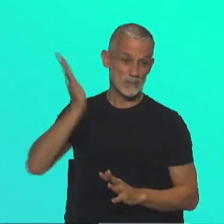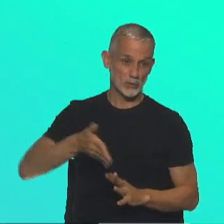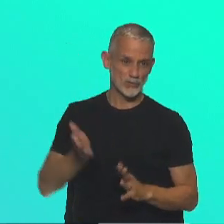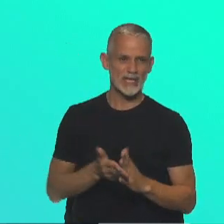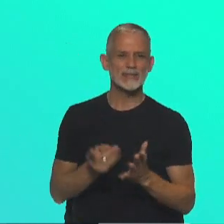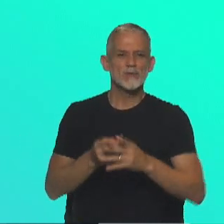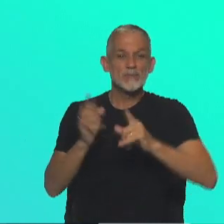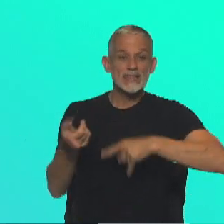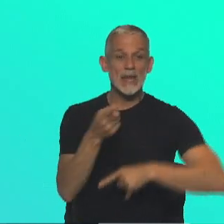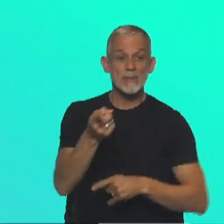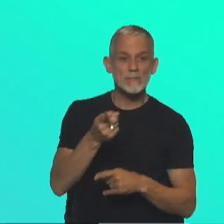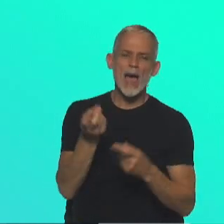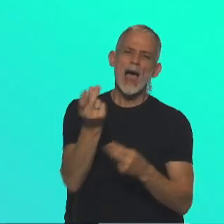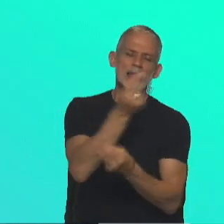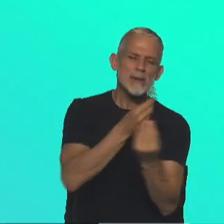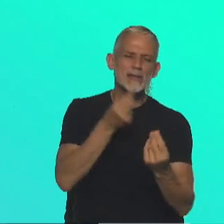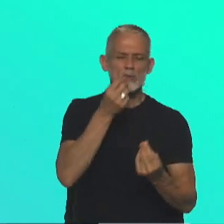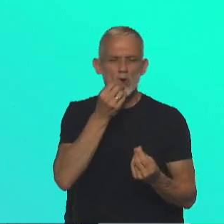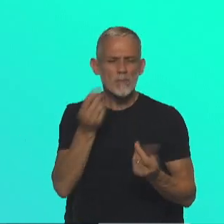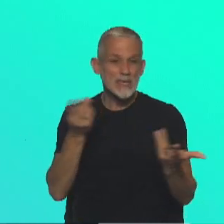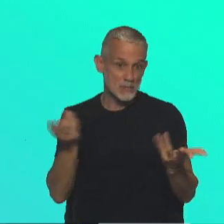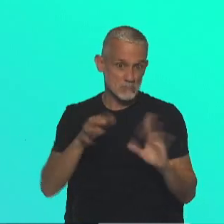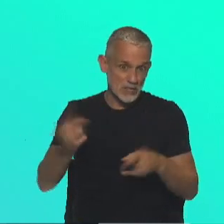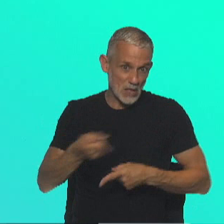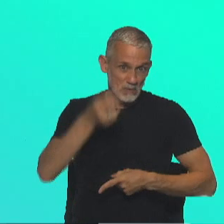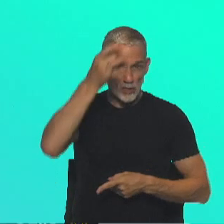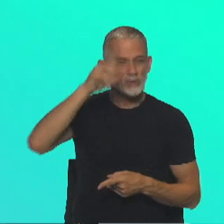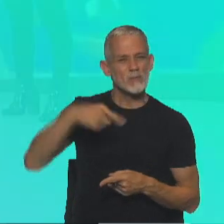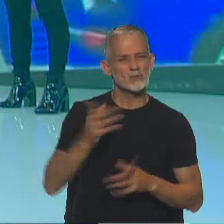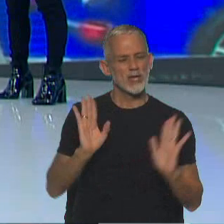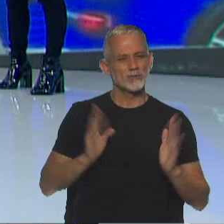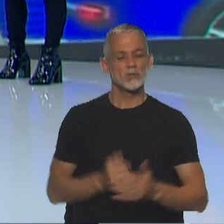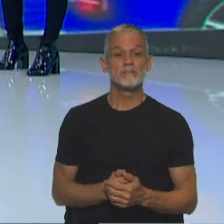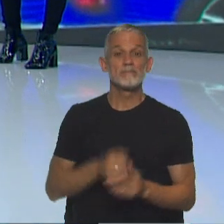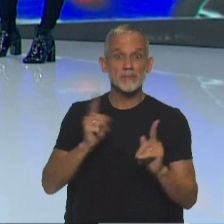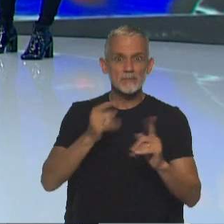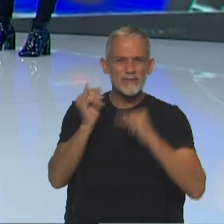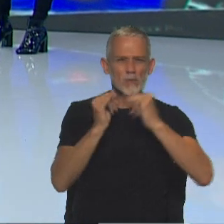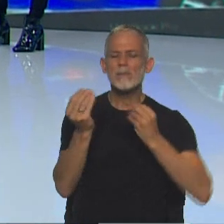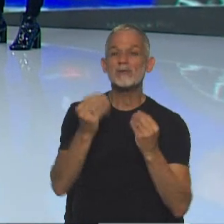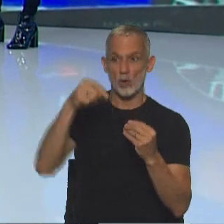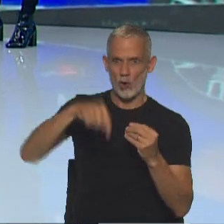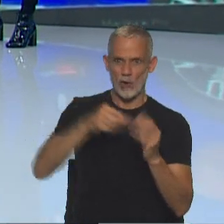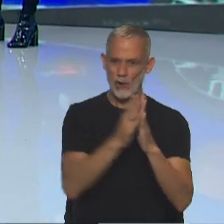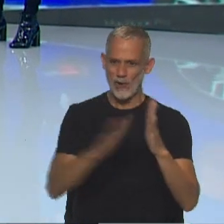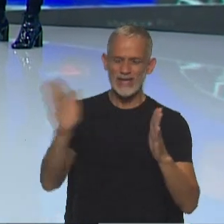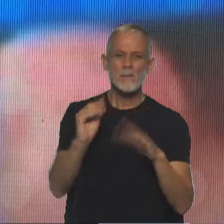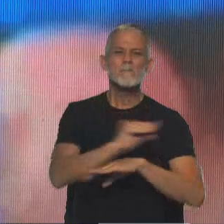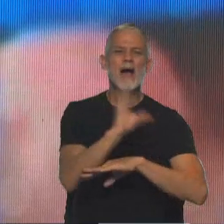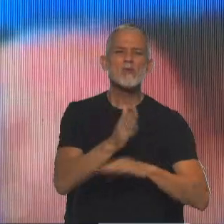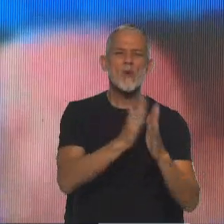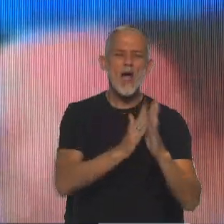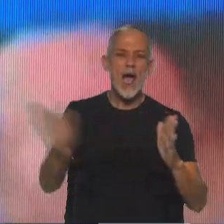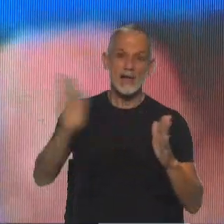los supermercados. Sí. Y la gente se quiere estoquear. Y otros. Y tengo datos de lo que pasó esta madrugada,